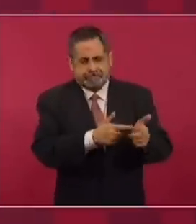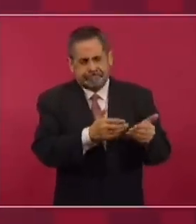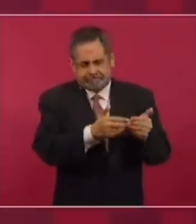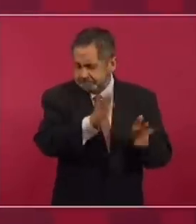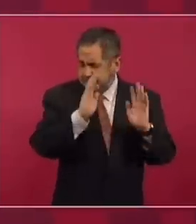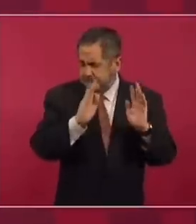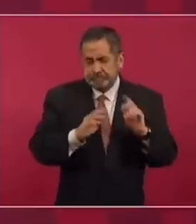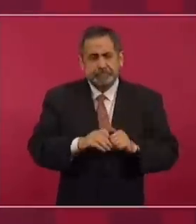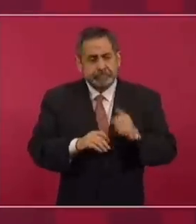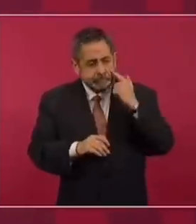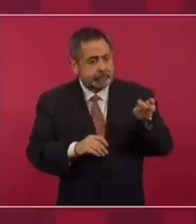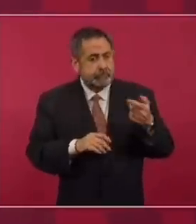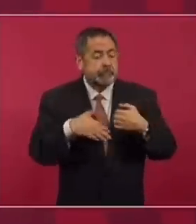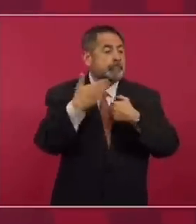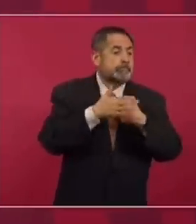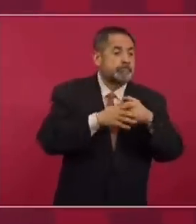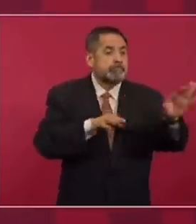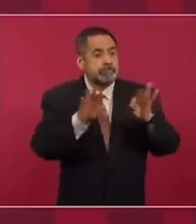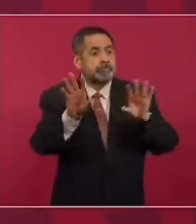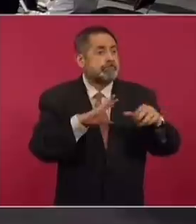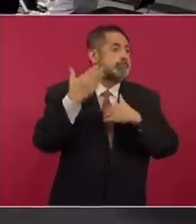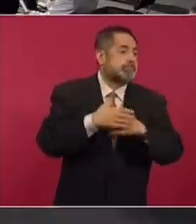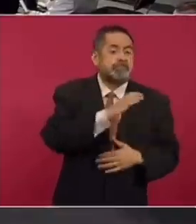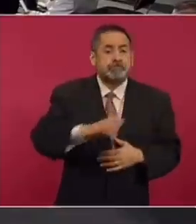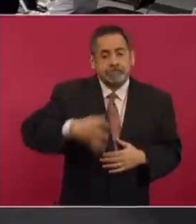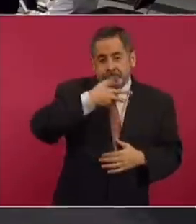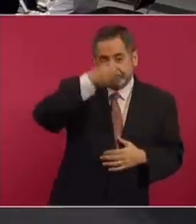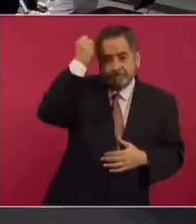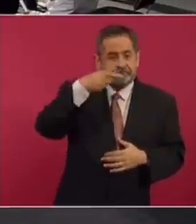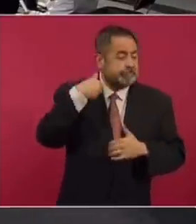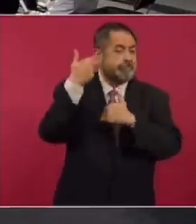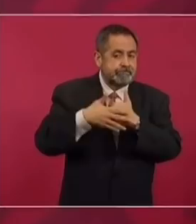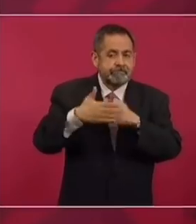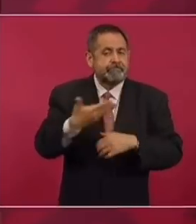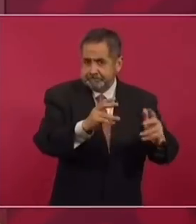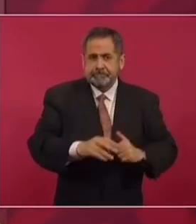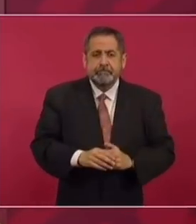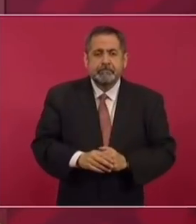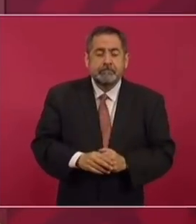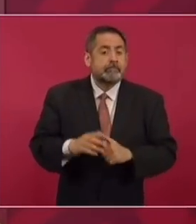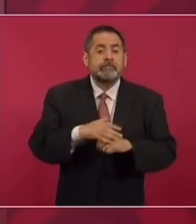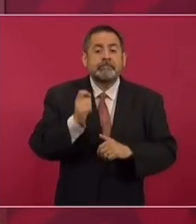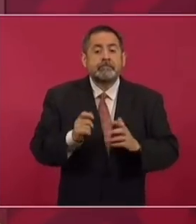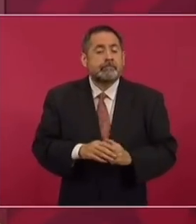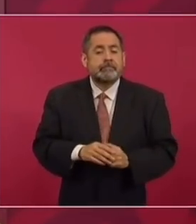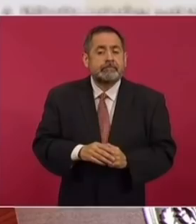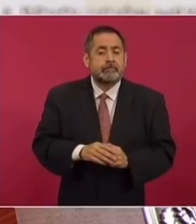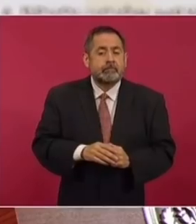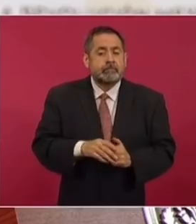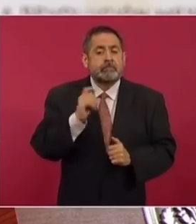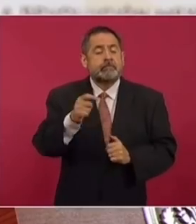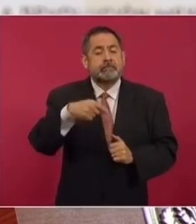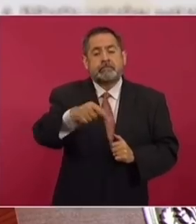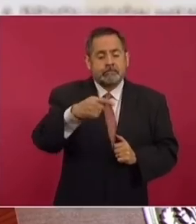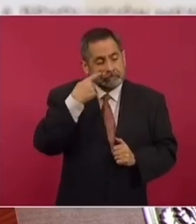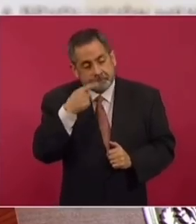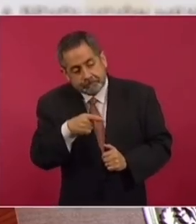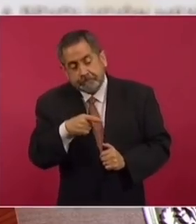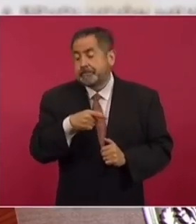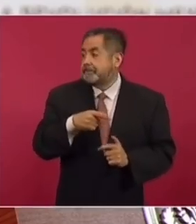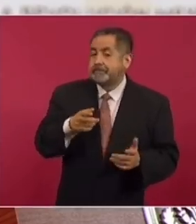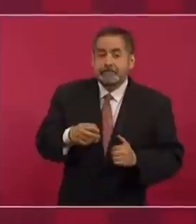empiecen a seleccionar a sus candidatos para la presidencia, porque ya estoy viendo